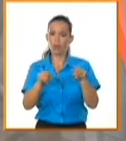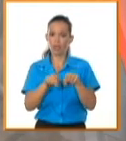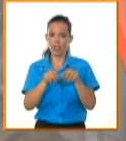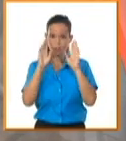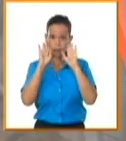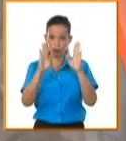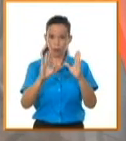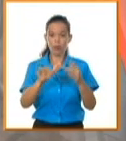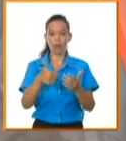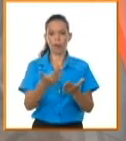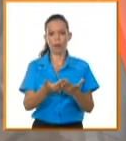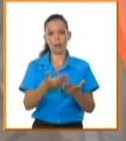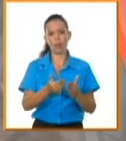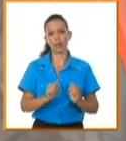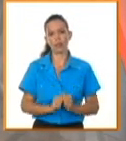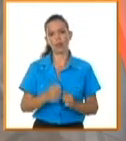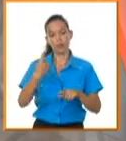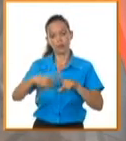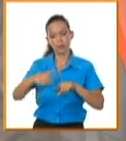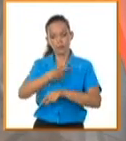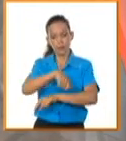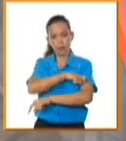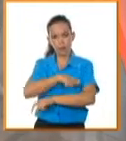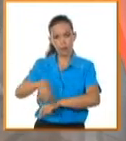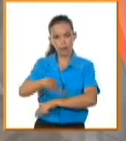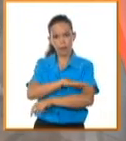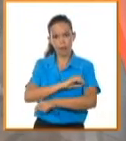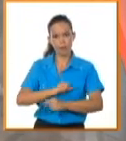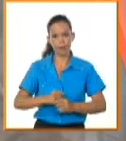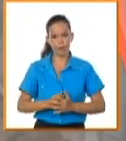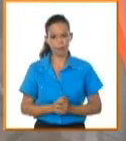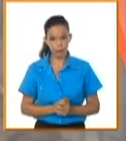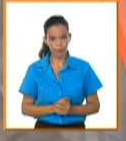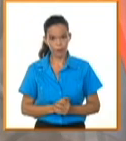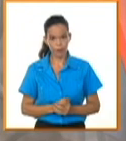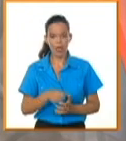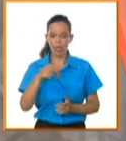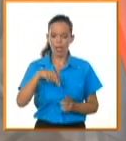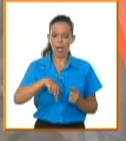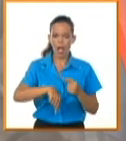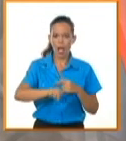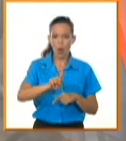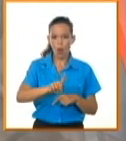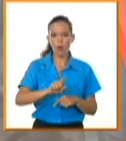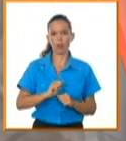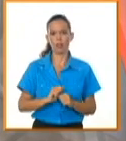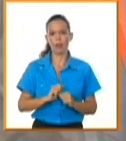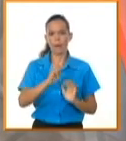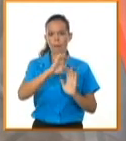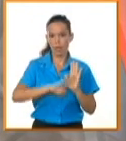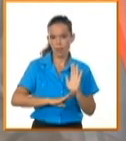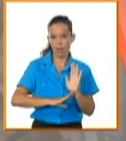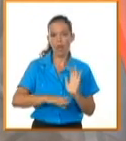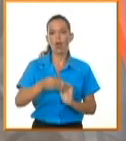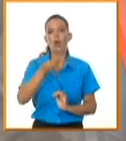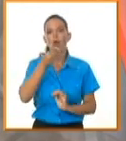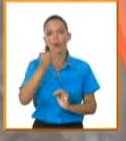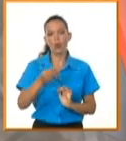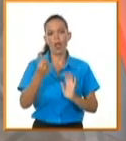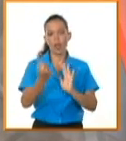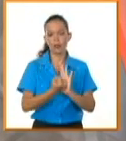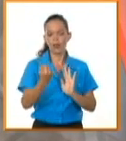revisando y creo que una de las de la yo diría las próximas medidas es poder asegurar que ese